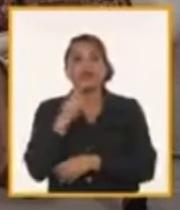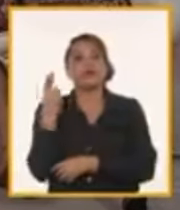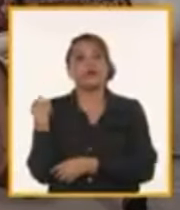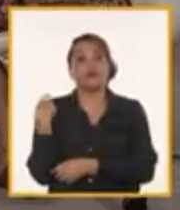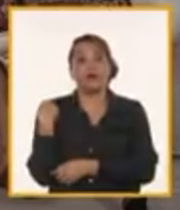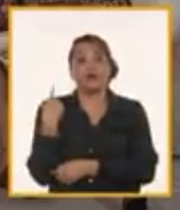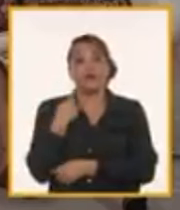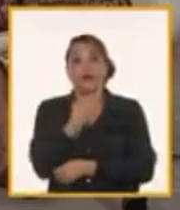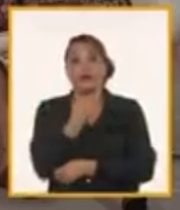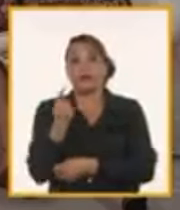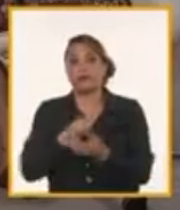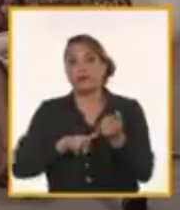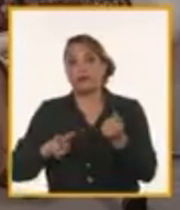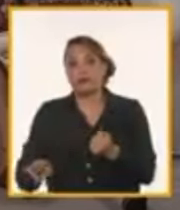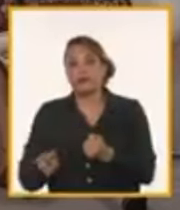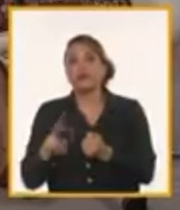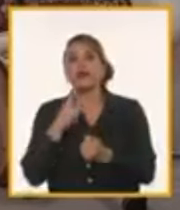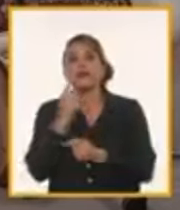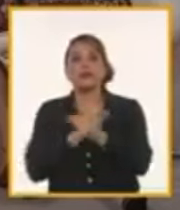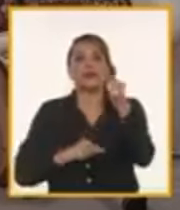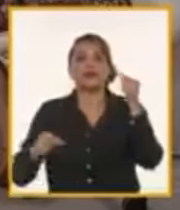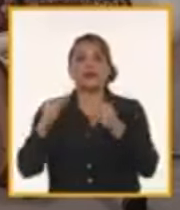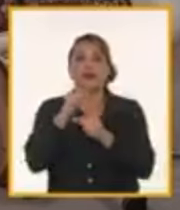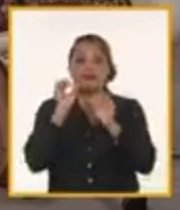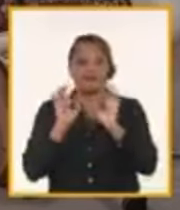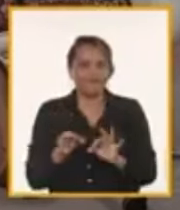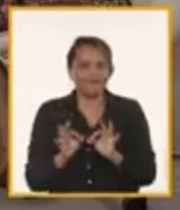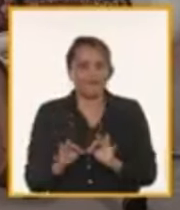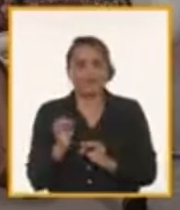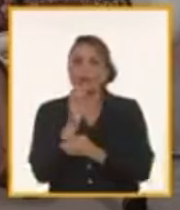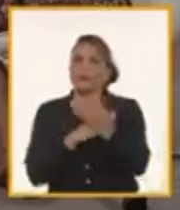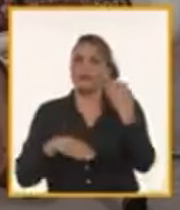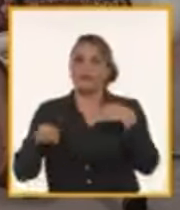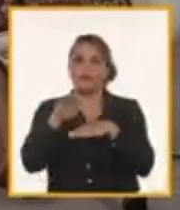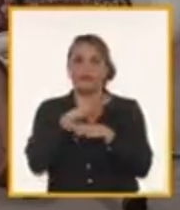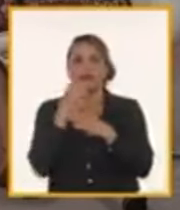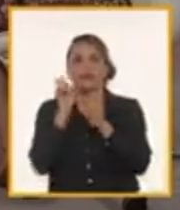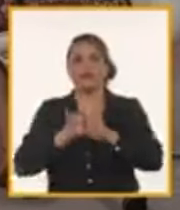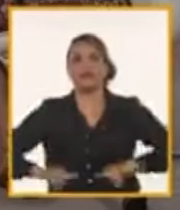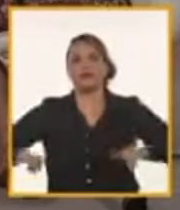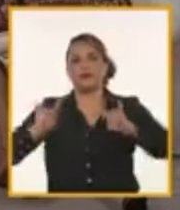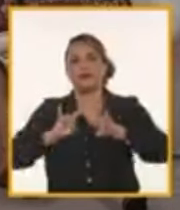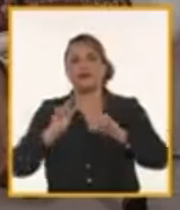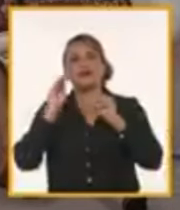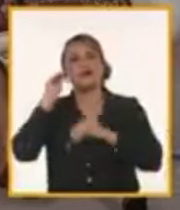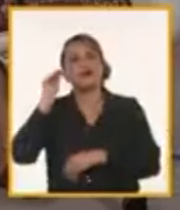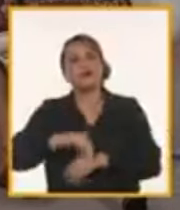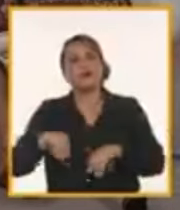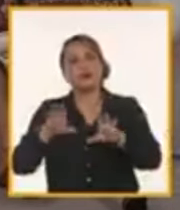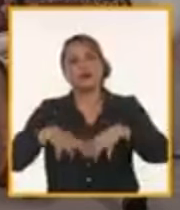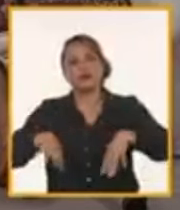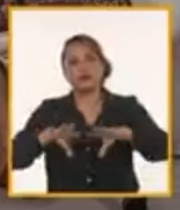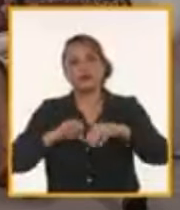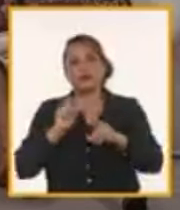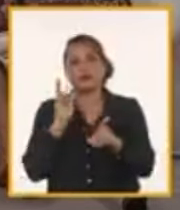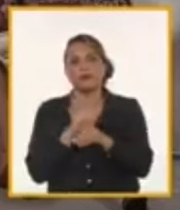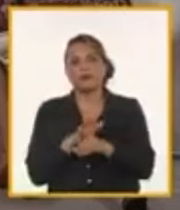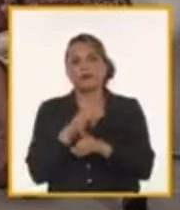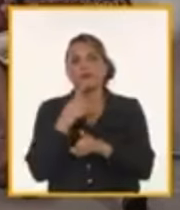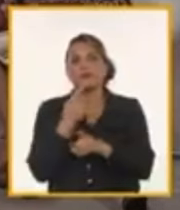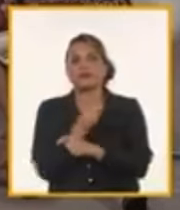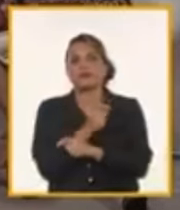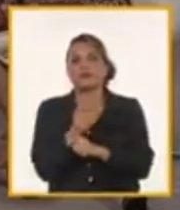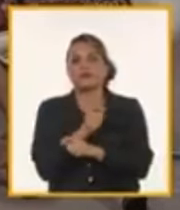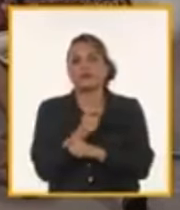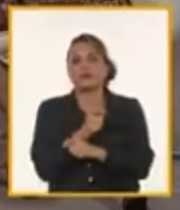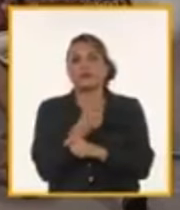de cada provincia por supuesto le han dado prioridad a a las en las condiciones en que estamos que se pueda iniciar el curso en cada una de